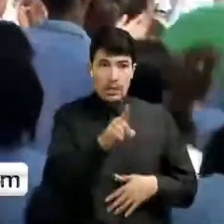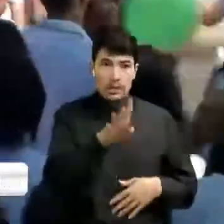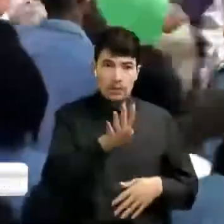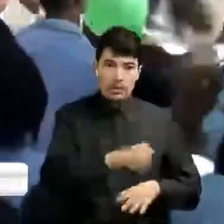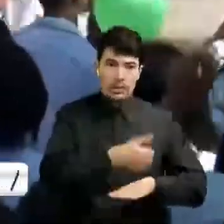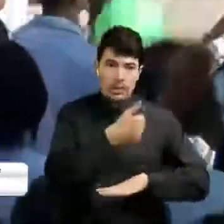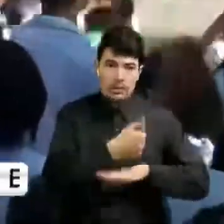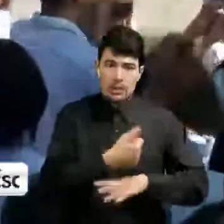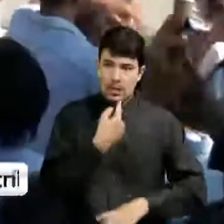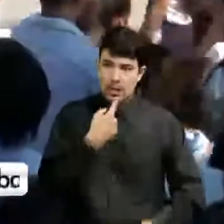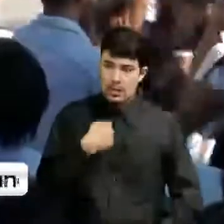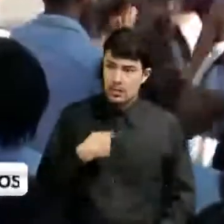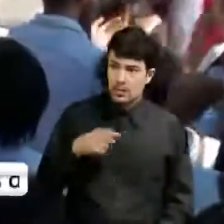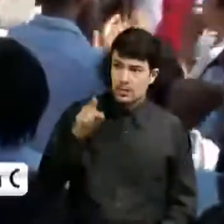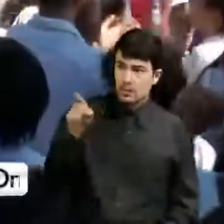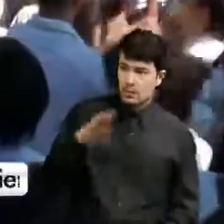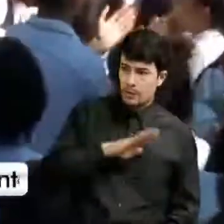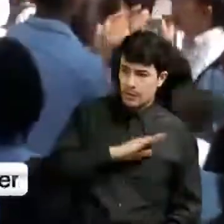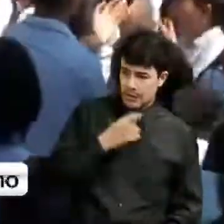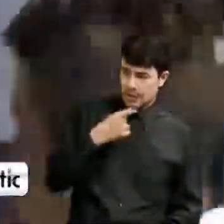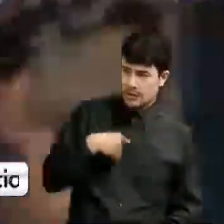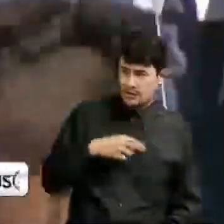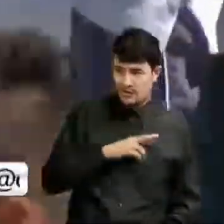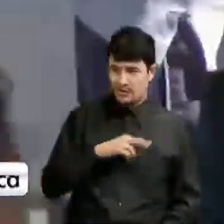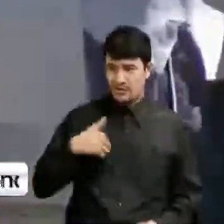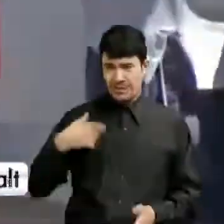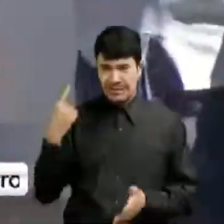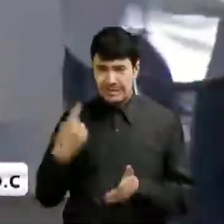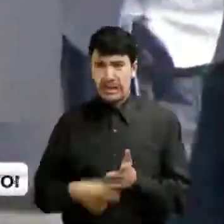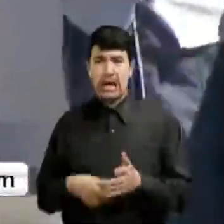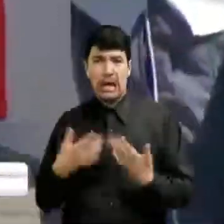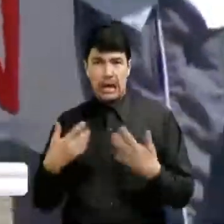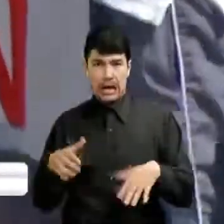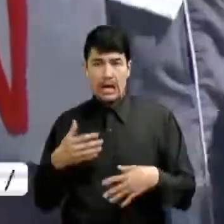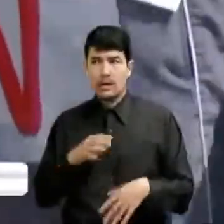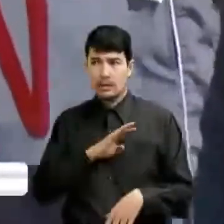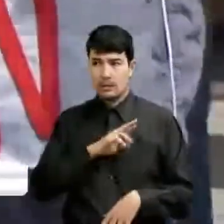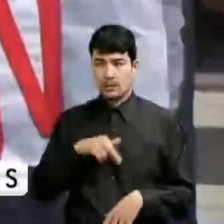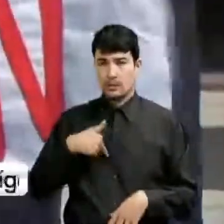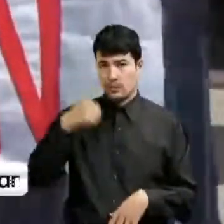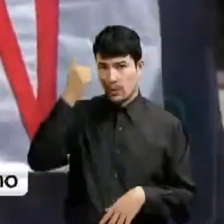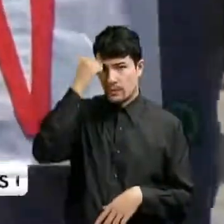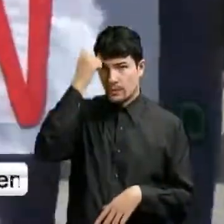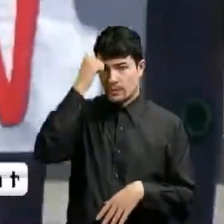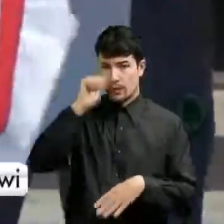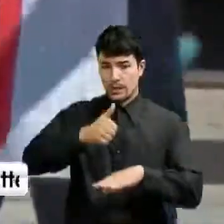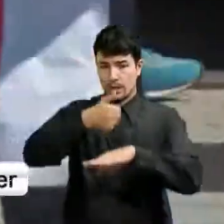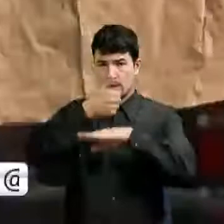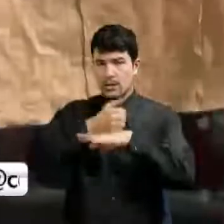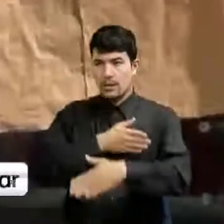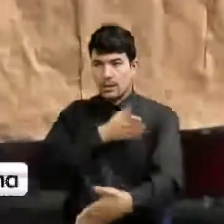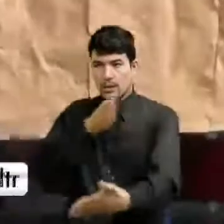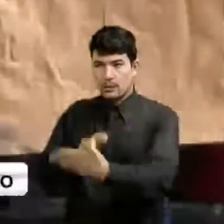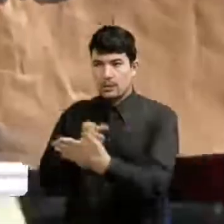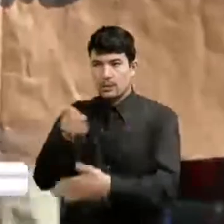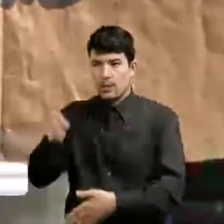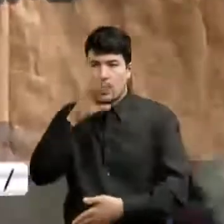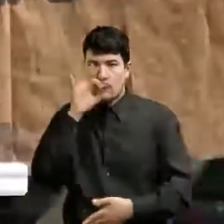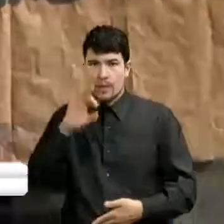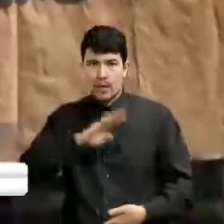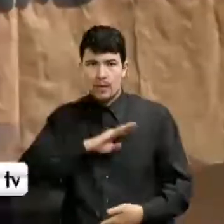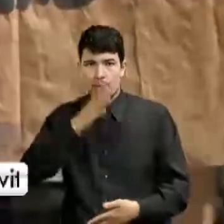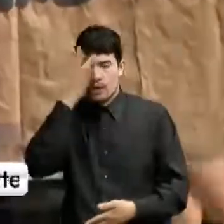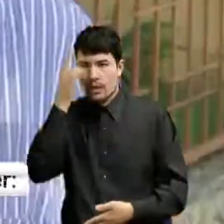trasladados en diferentes colegios de bucaramanga a adelantar las demandas por injuria y calumnia contra el alcalde de la capital